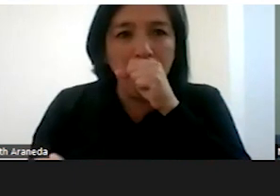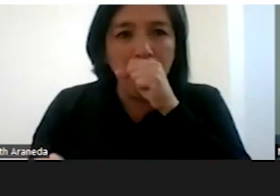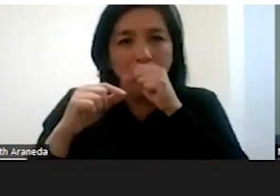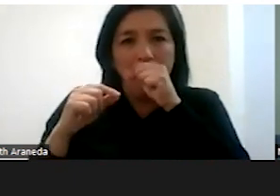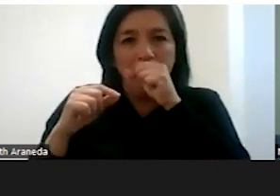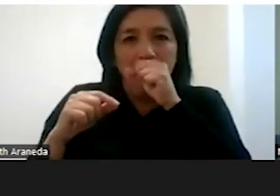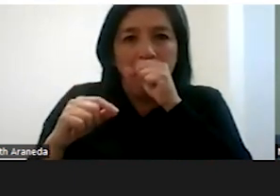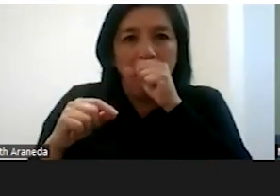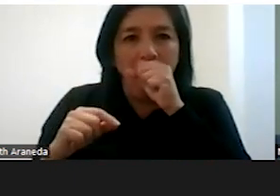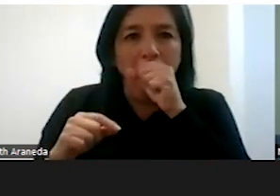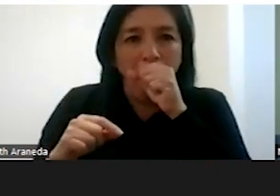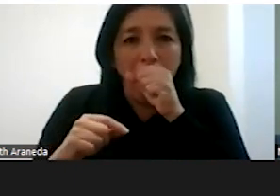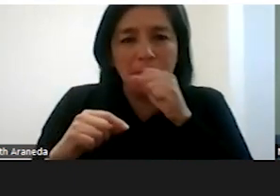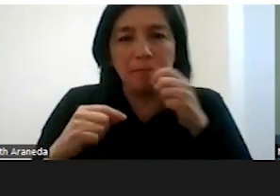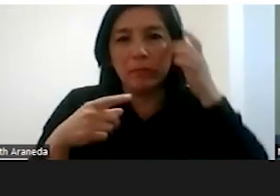Eso.